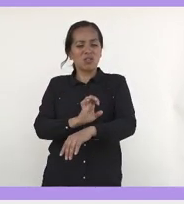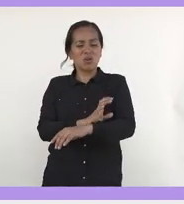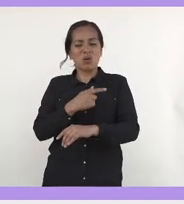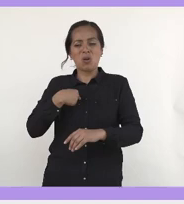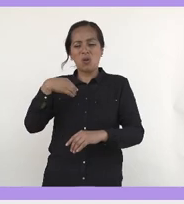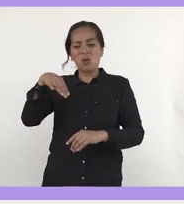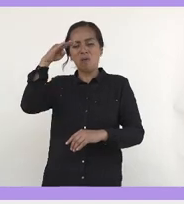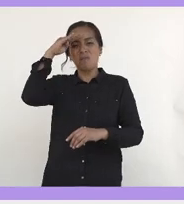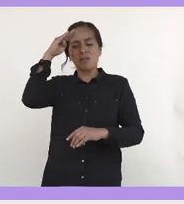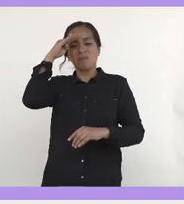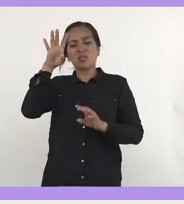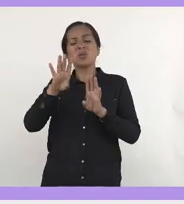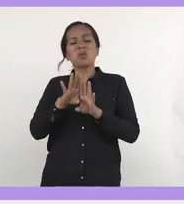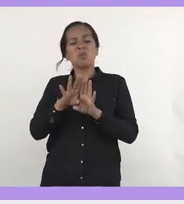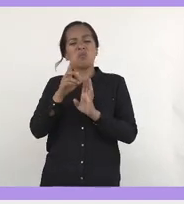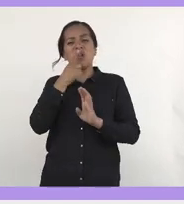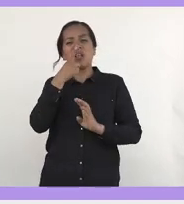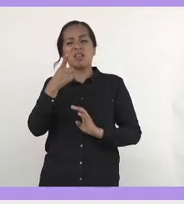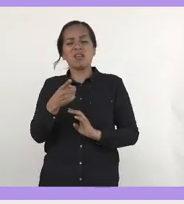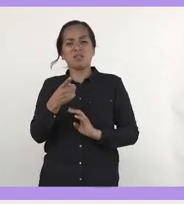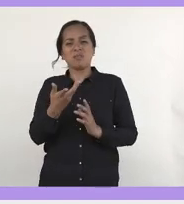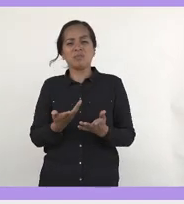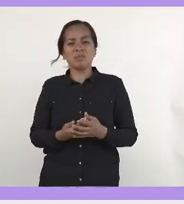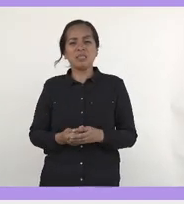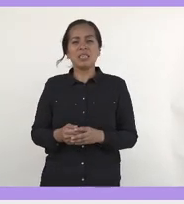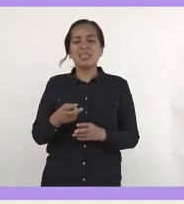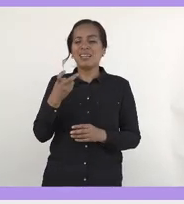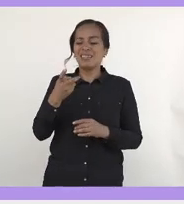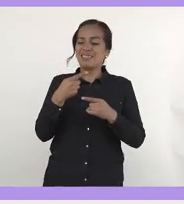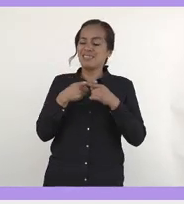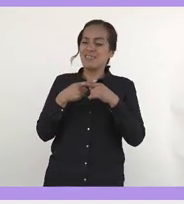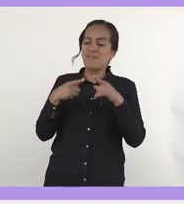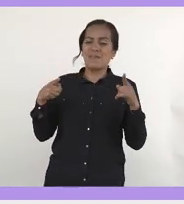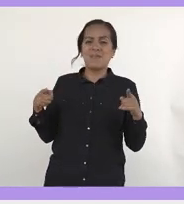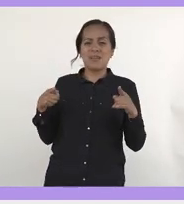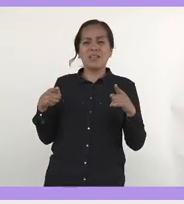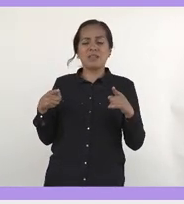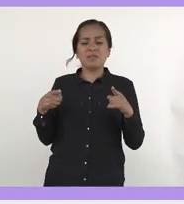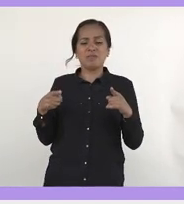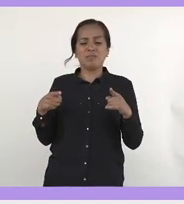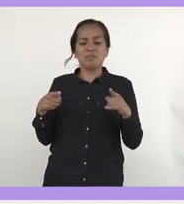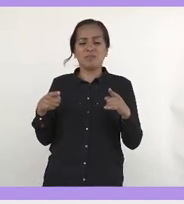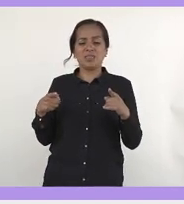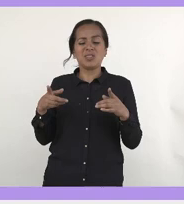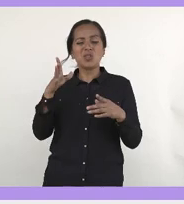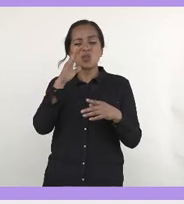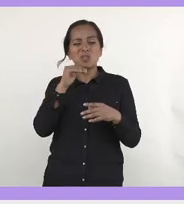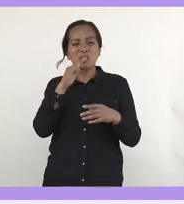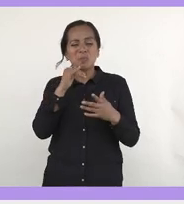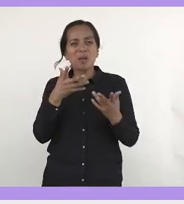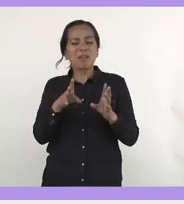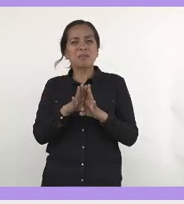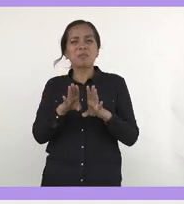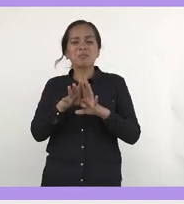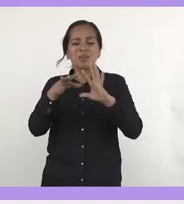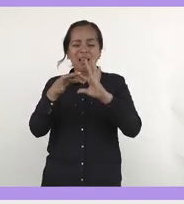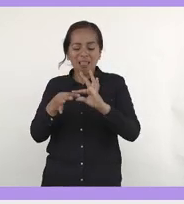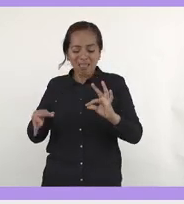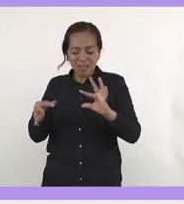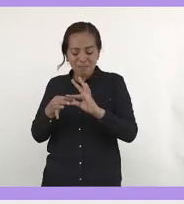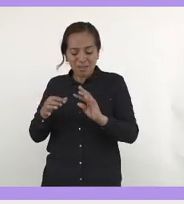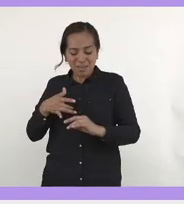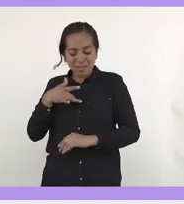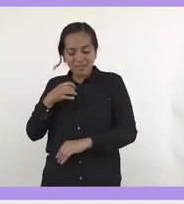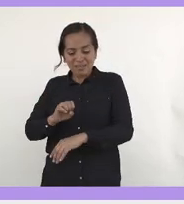que piensa como lo vive es que es es diferente no se puede siempre explicar y